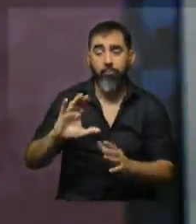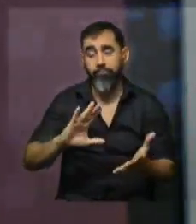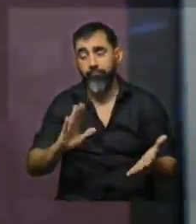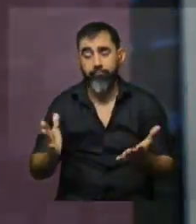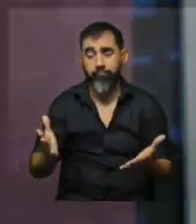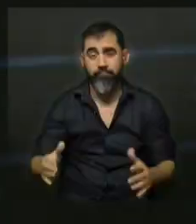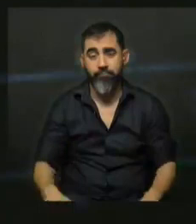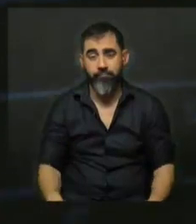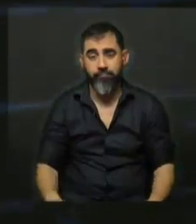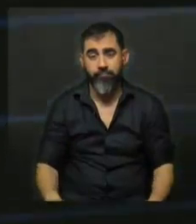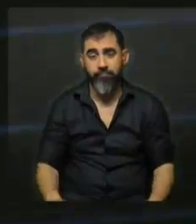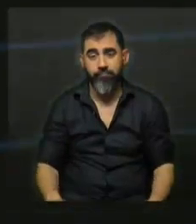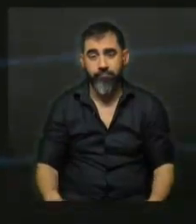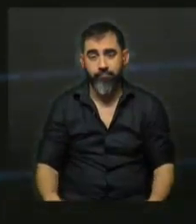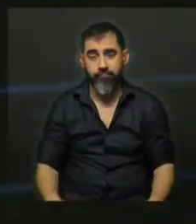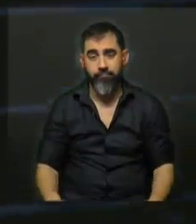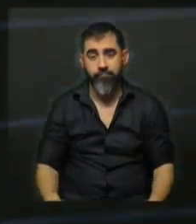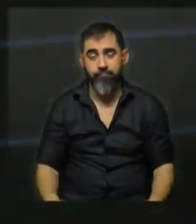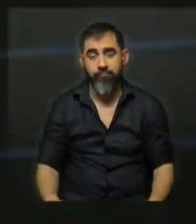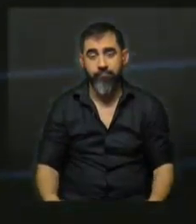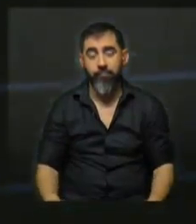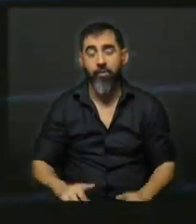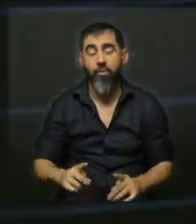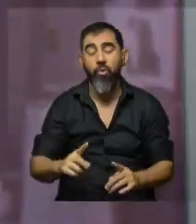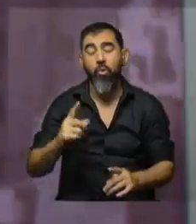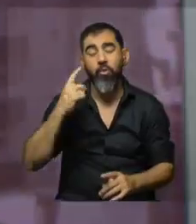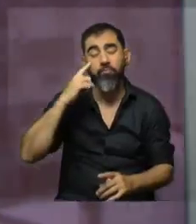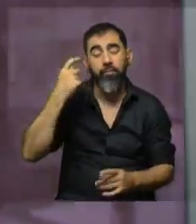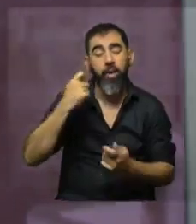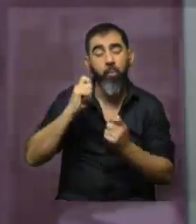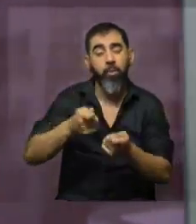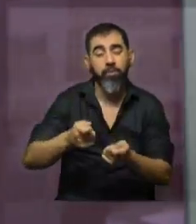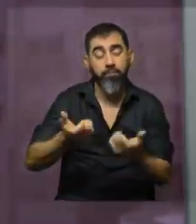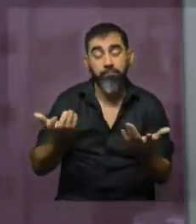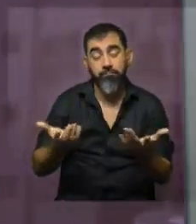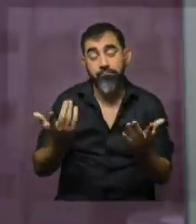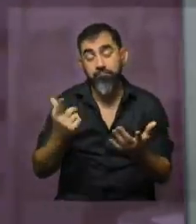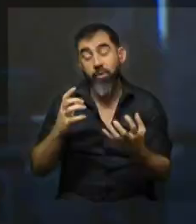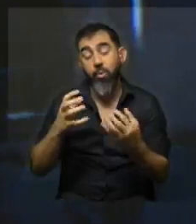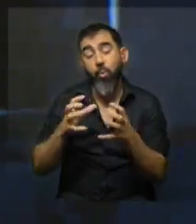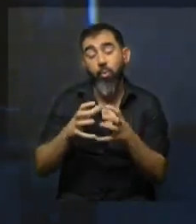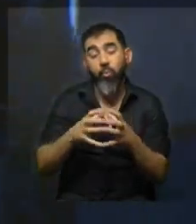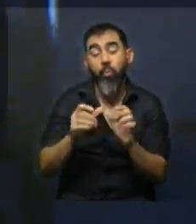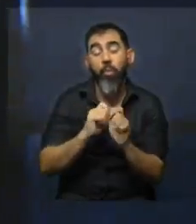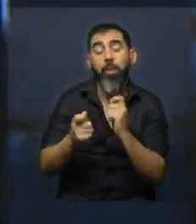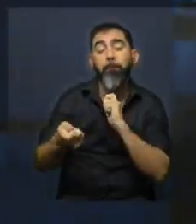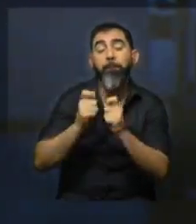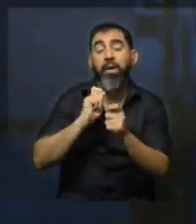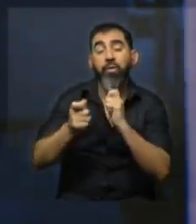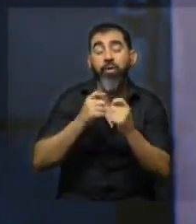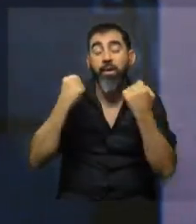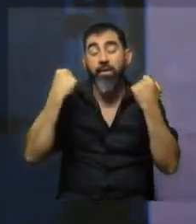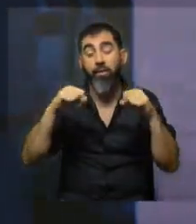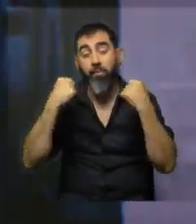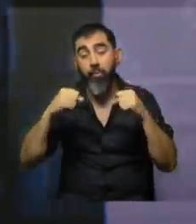criterio no serían pencas. Pero formación del equipo... Pero claro, pero a veces vos al periodista deportivo,